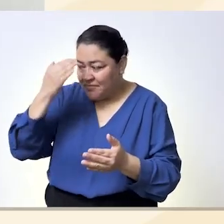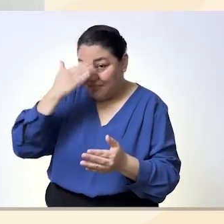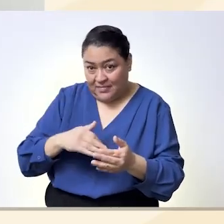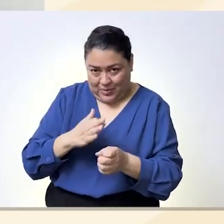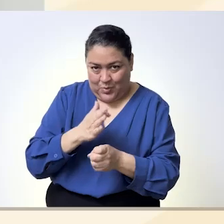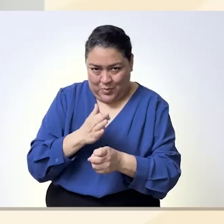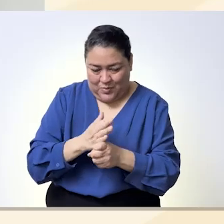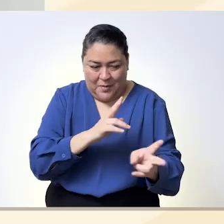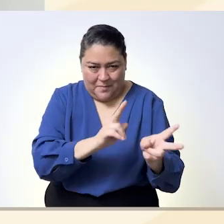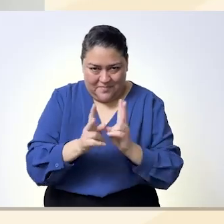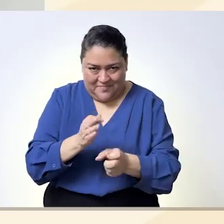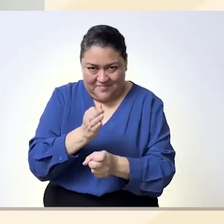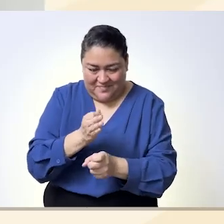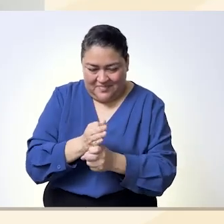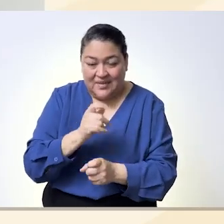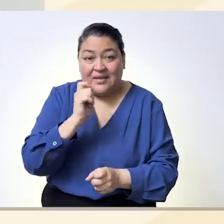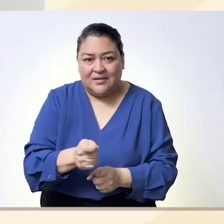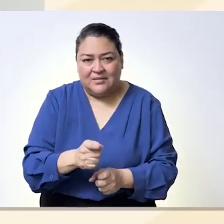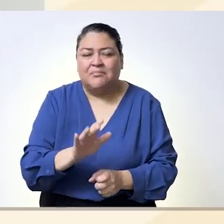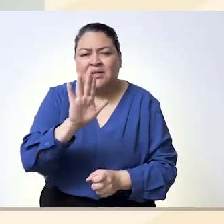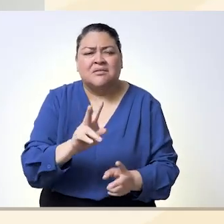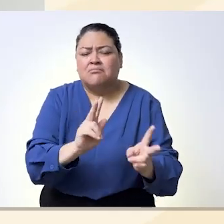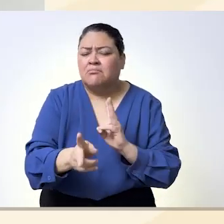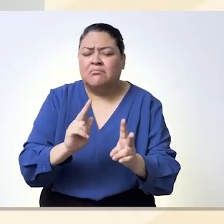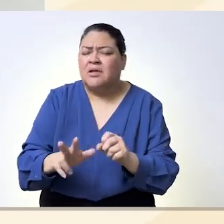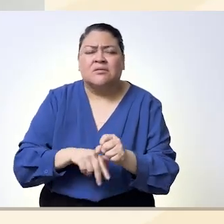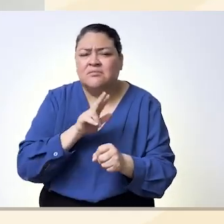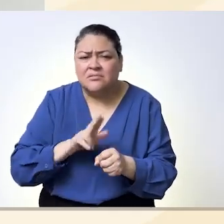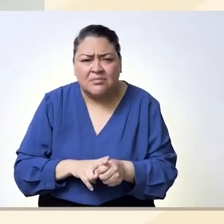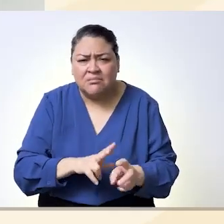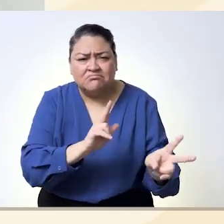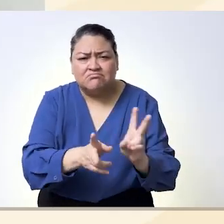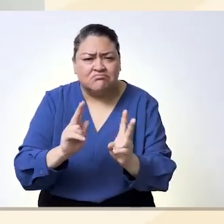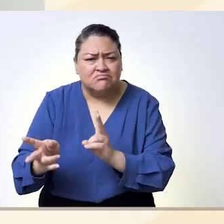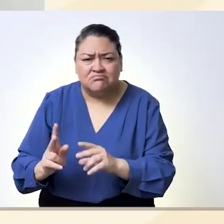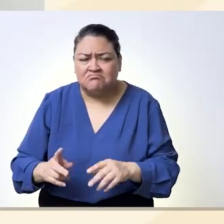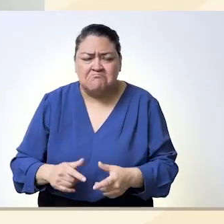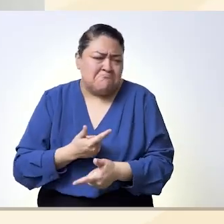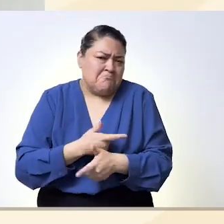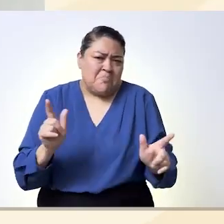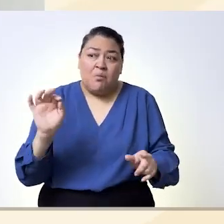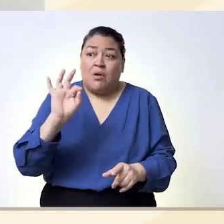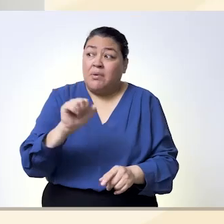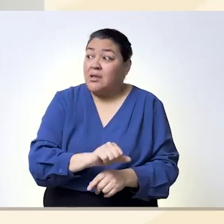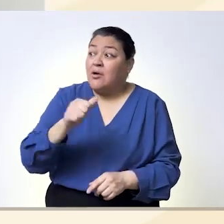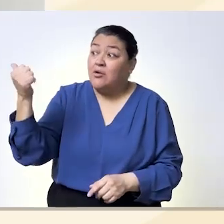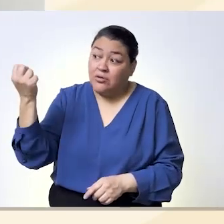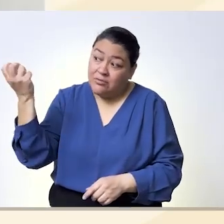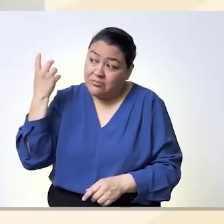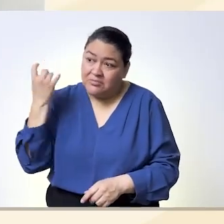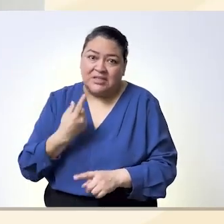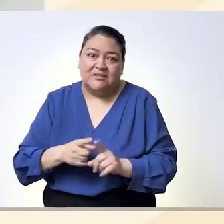podamos platicar así, ¿no? Y justo nos ha dado oportunidad de hablar de cosas que en otros momentos se nos hubiera cortado. Entonces todavía tenemos un